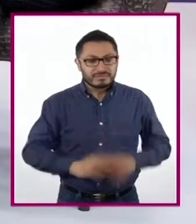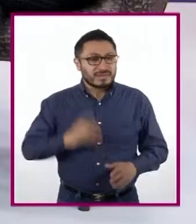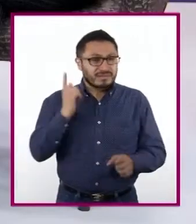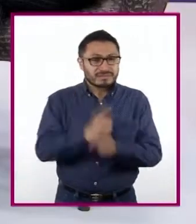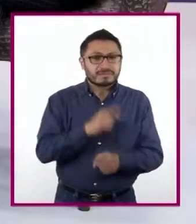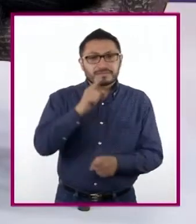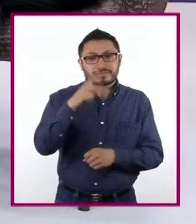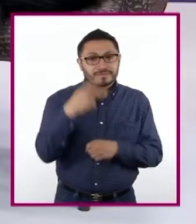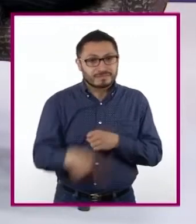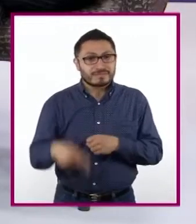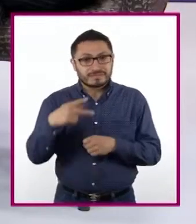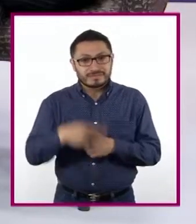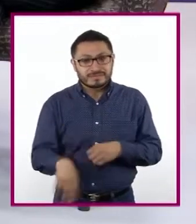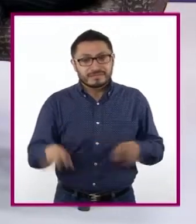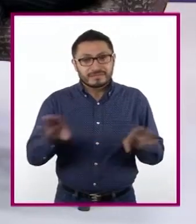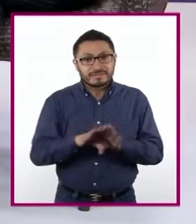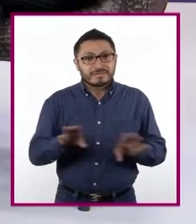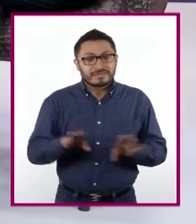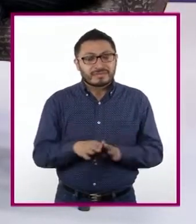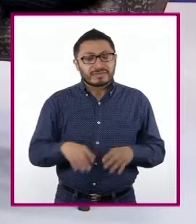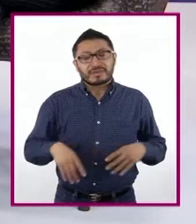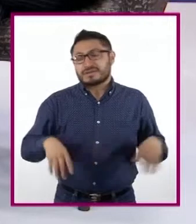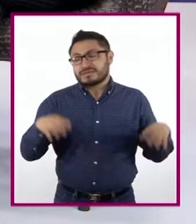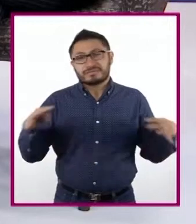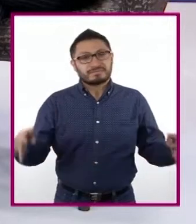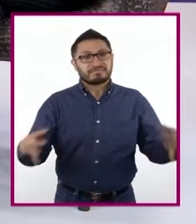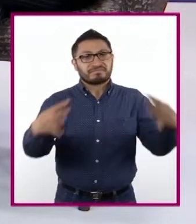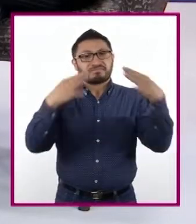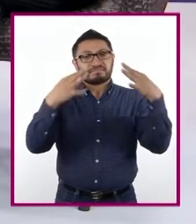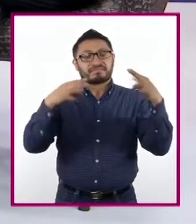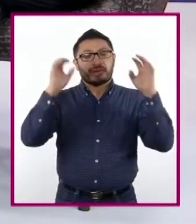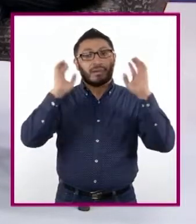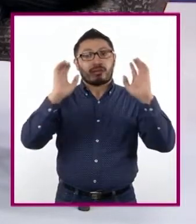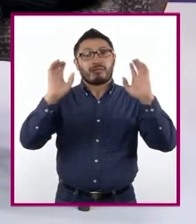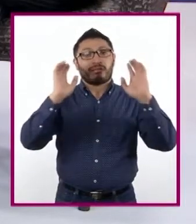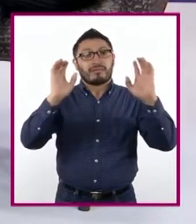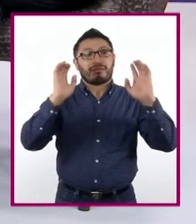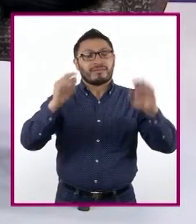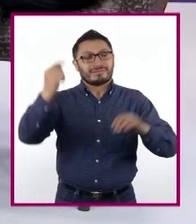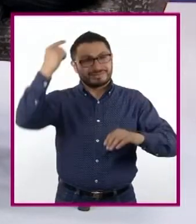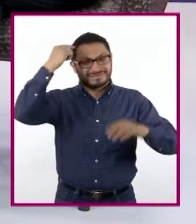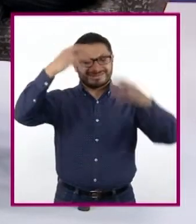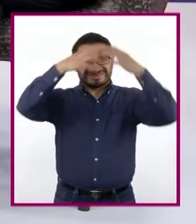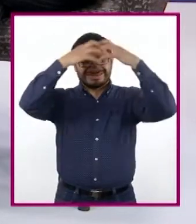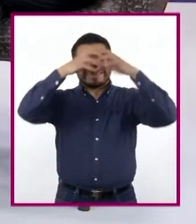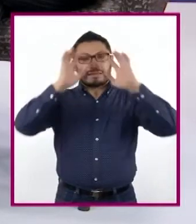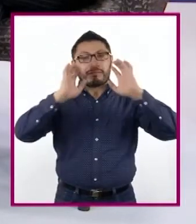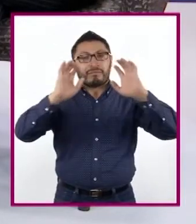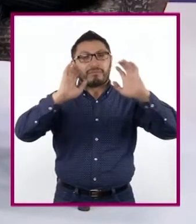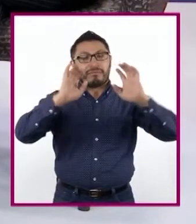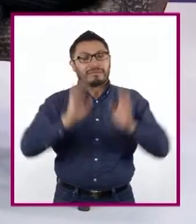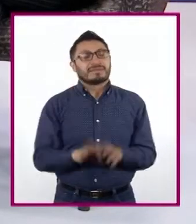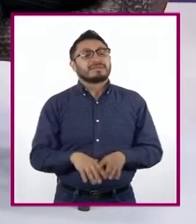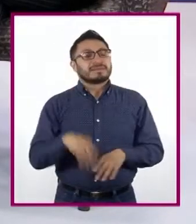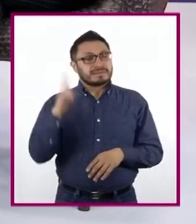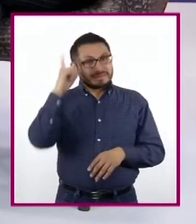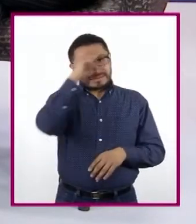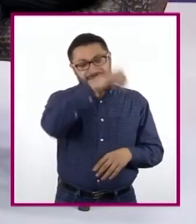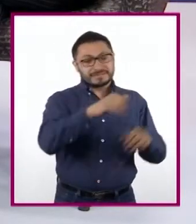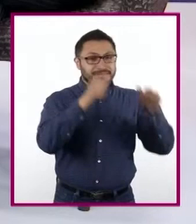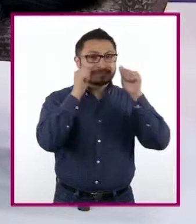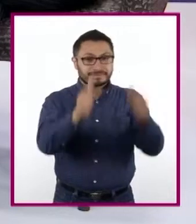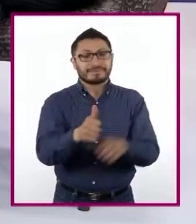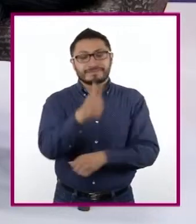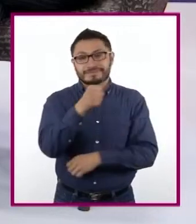que estás en peligro, poniendo a disposición una serie de alarmas que dificultan focalizar la atención. Es así que te